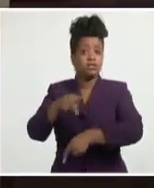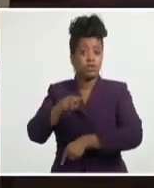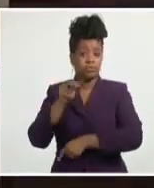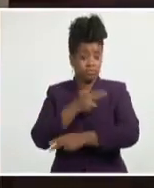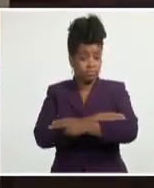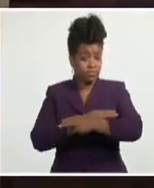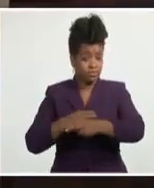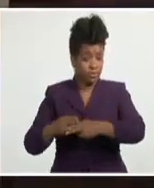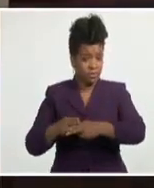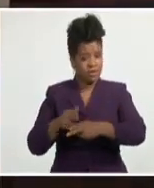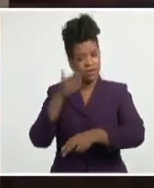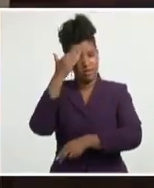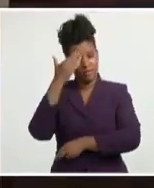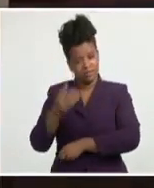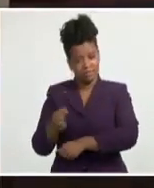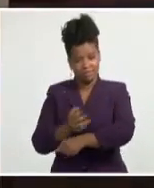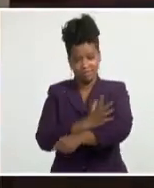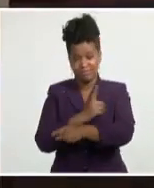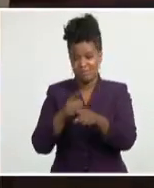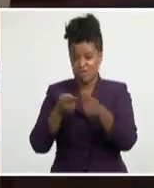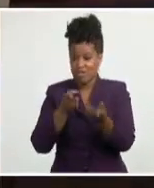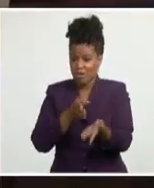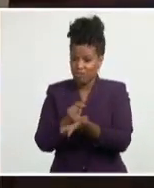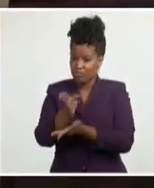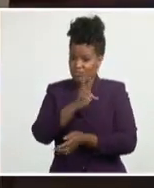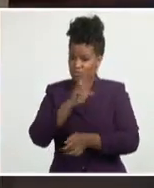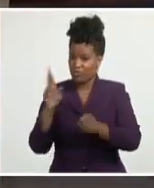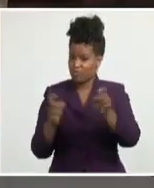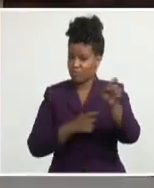orgullo por dar continuidad a la revolución.